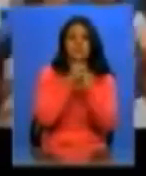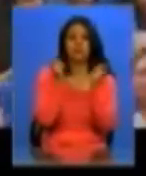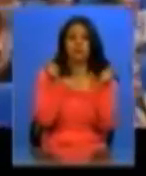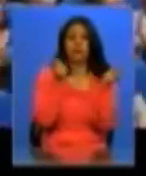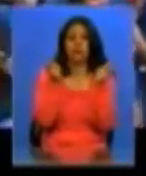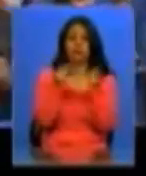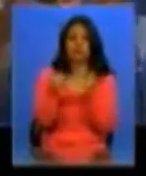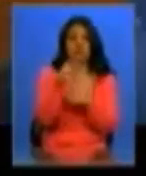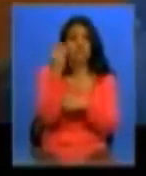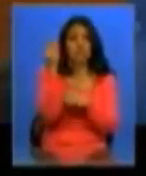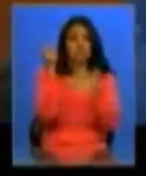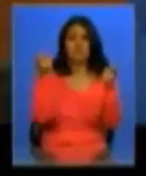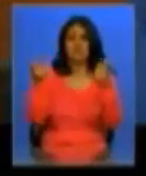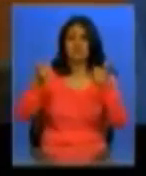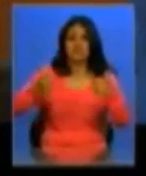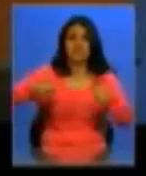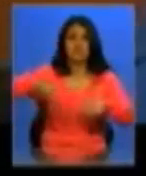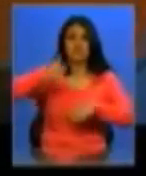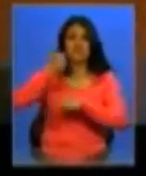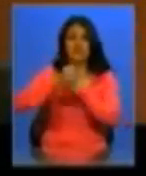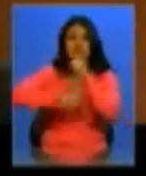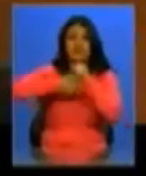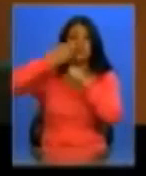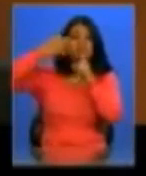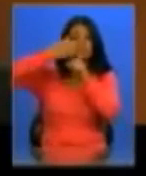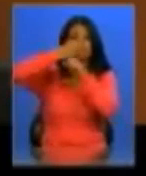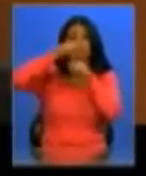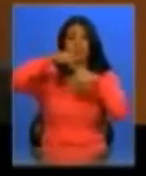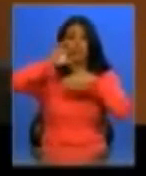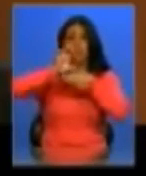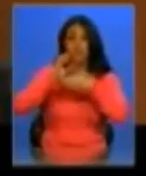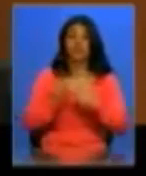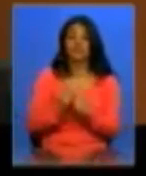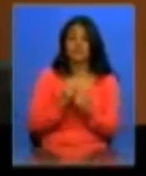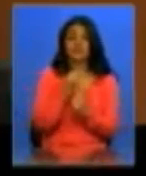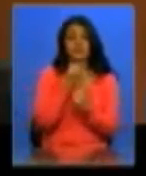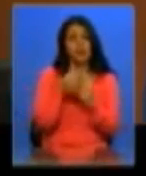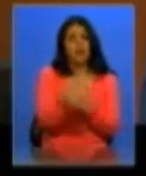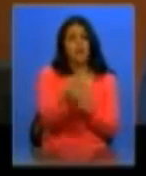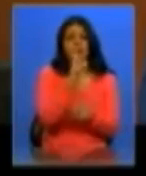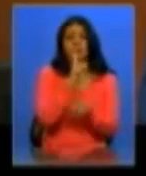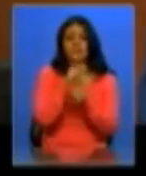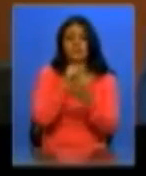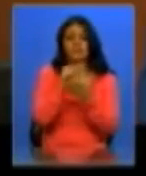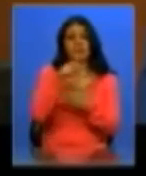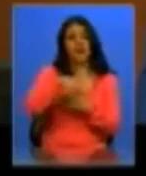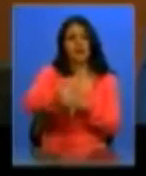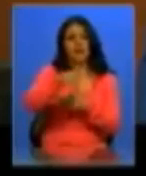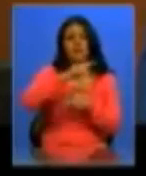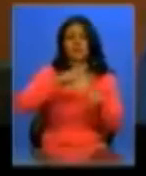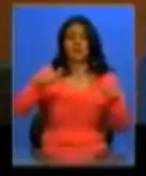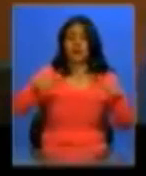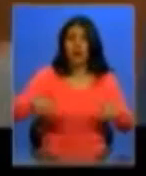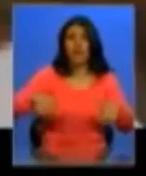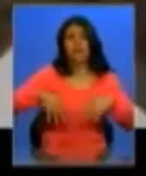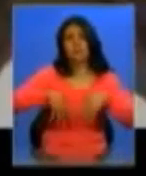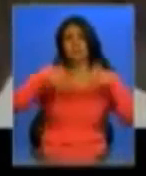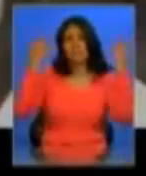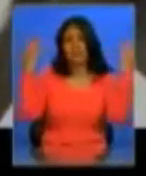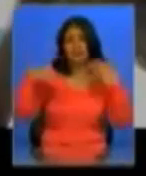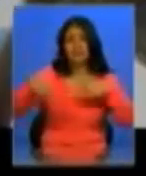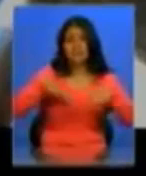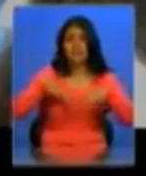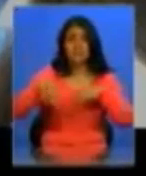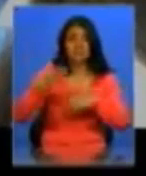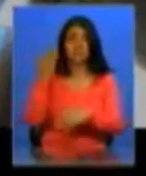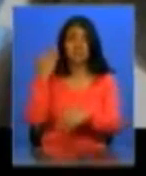control. Sin duda esta es la década ganada para el Ecuador. Y aunque falta mucho por hacer, nunca se ha hecho tanto como ahora. Las duras